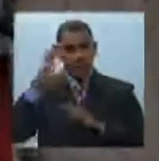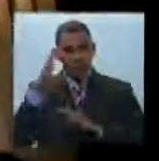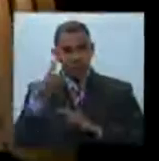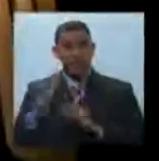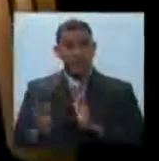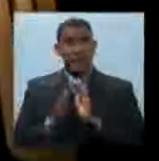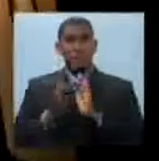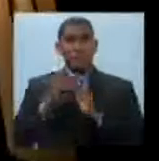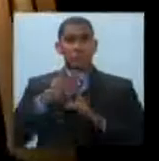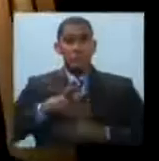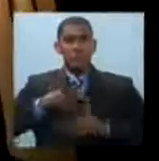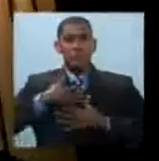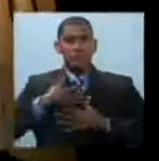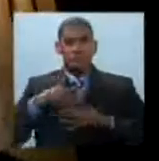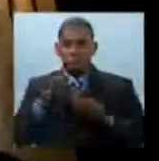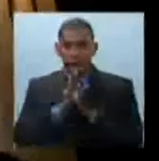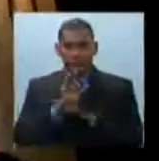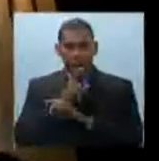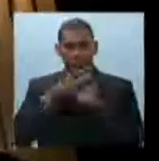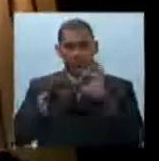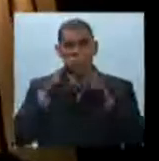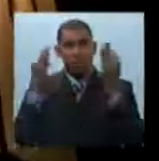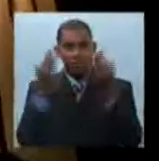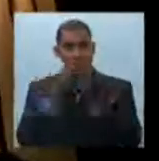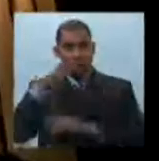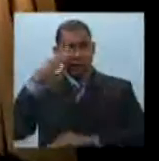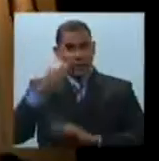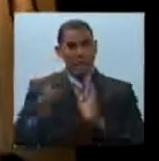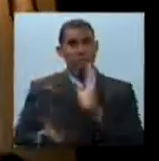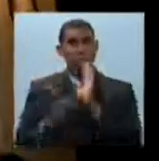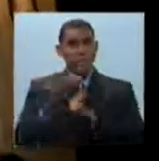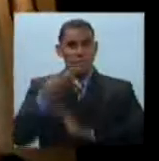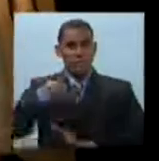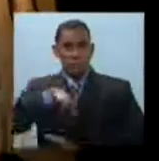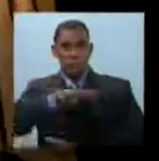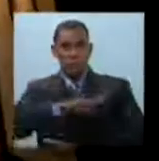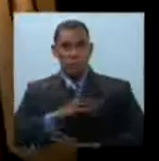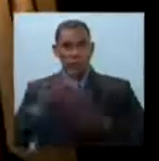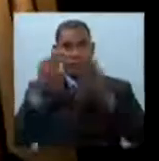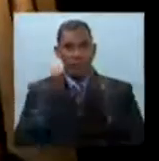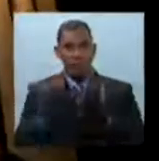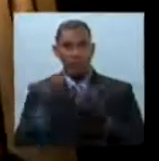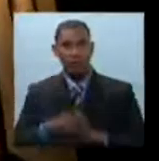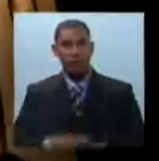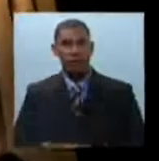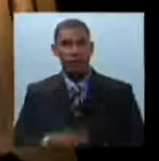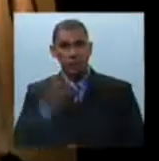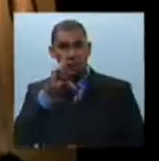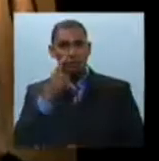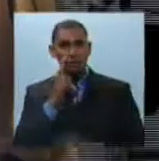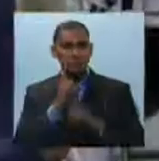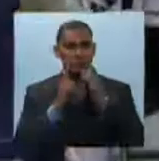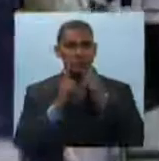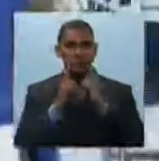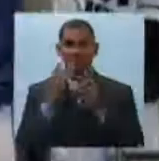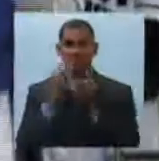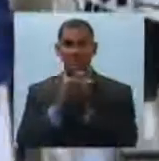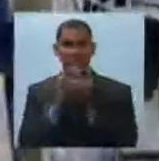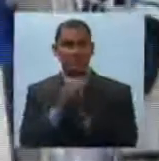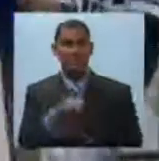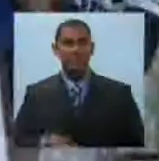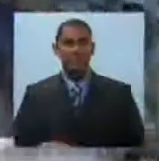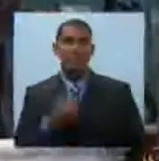mismo de no hacerlo, pero bueno, mi familia, de verdad que ha sido muy importante para mí, y es por eso que el llanto siempre va a estar ahí. Desde